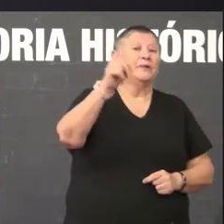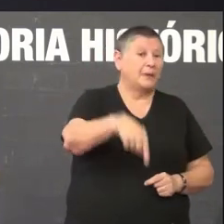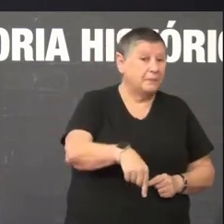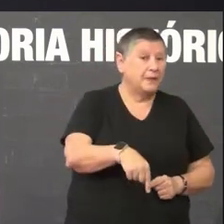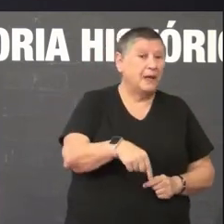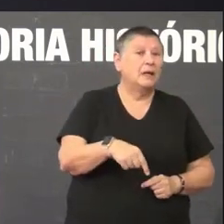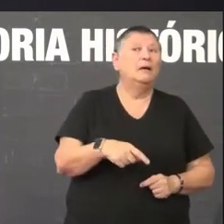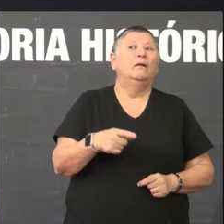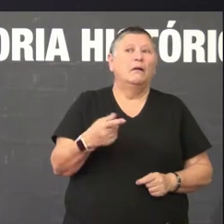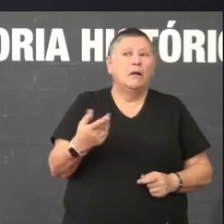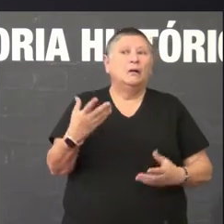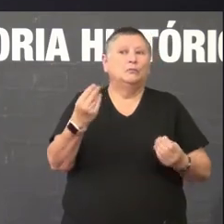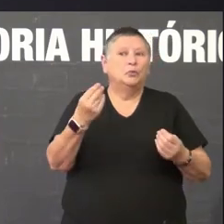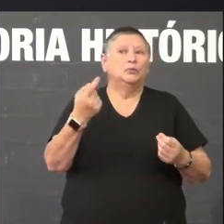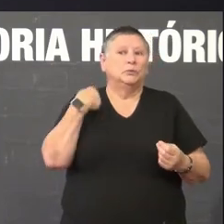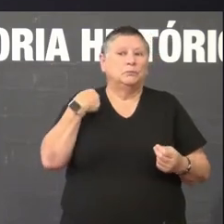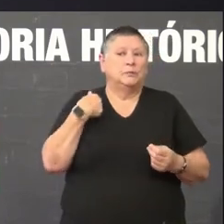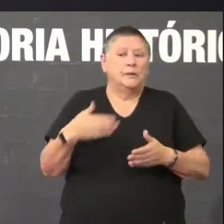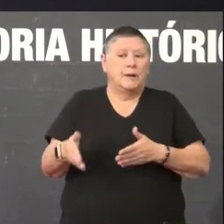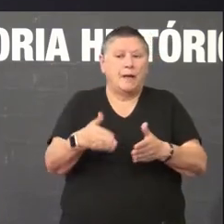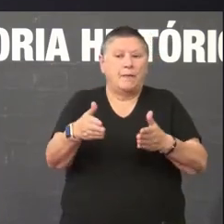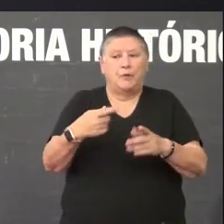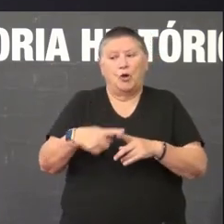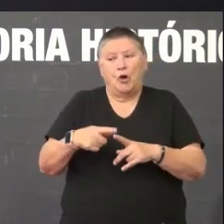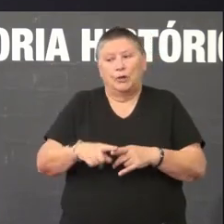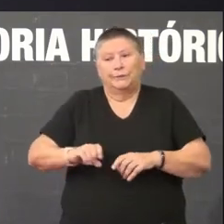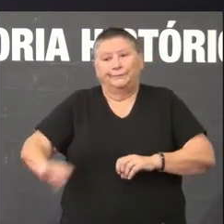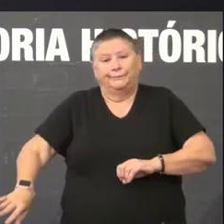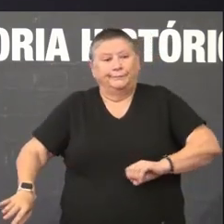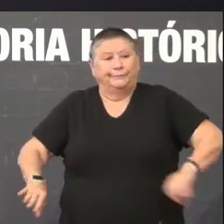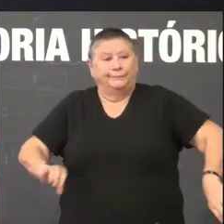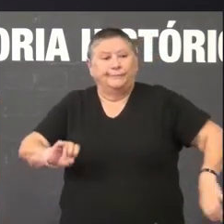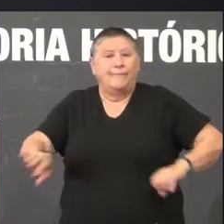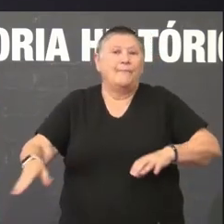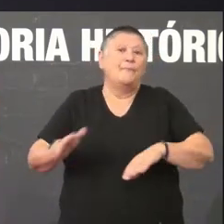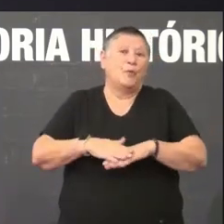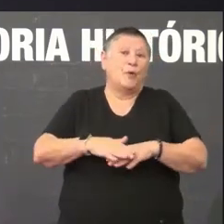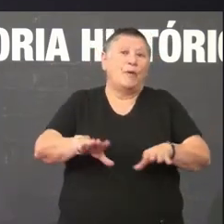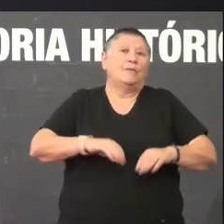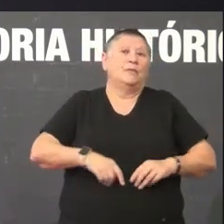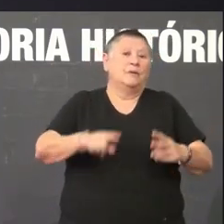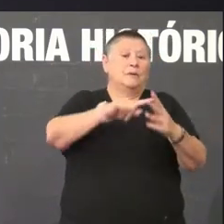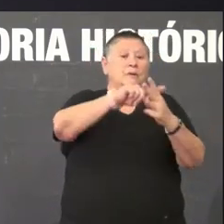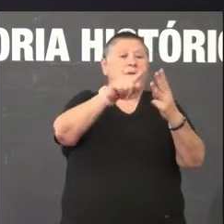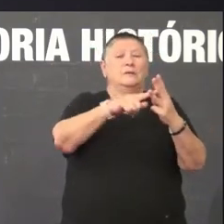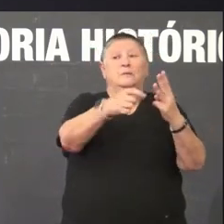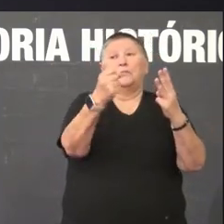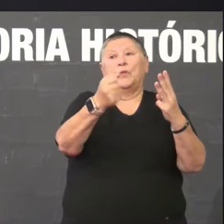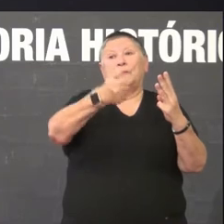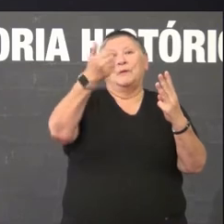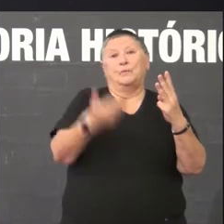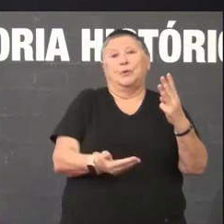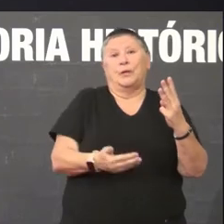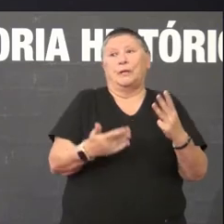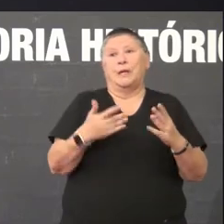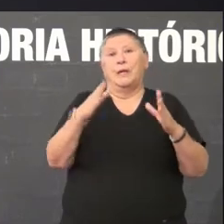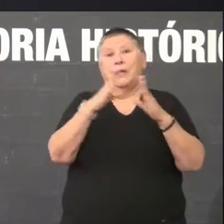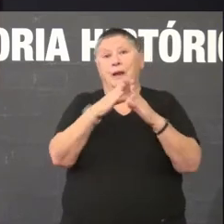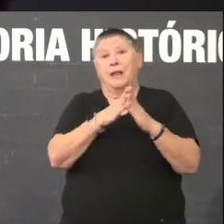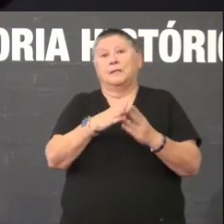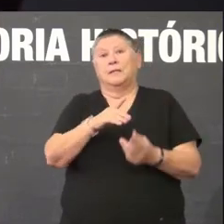dejamos cosas en el camino. Claro que tuvimos que aceptar que aquellos tres poderes que entonces parecían los más importantes, la Iglesia, la